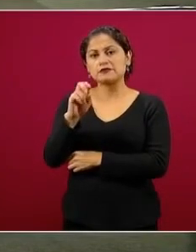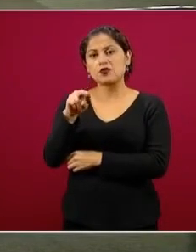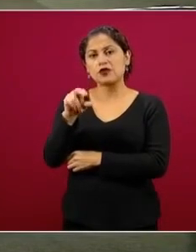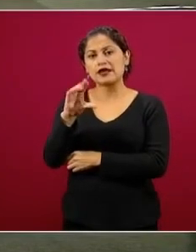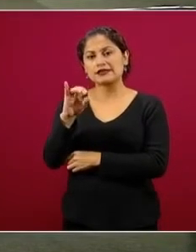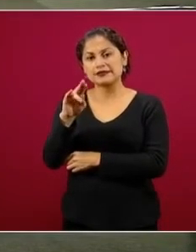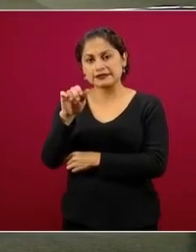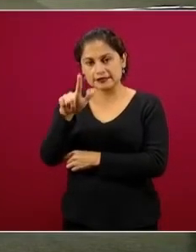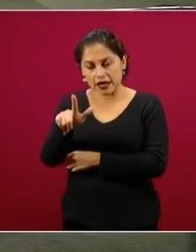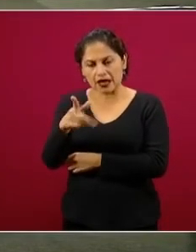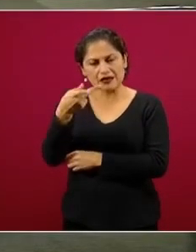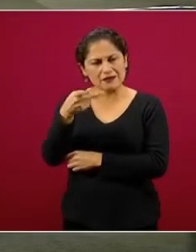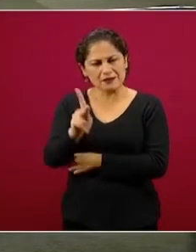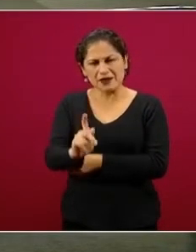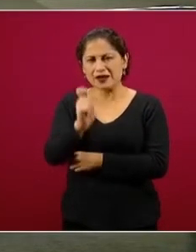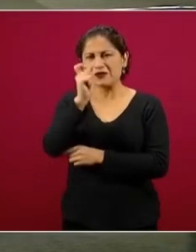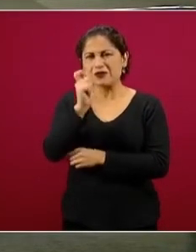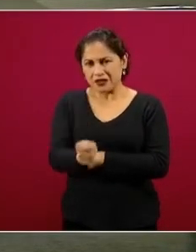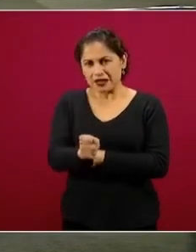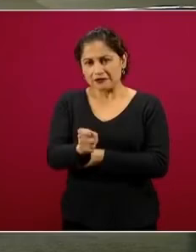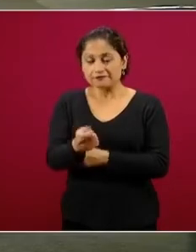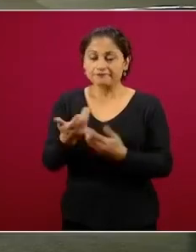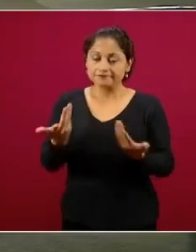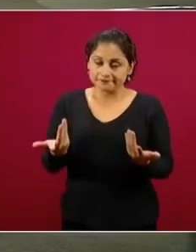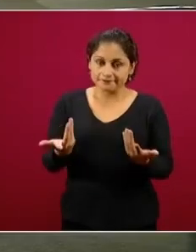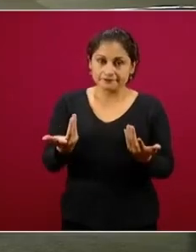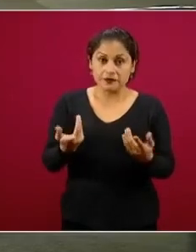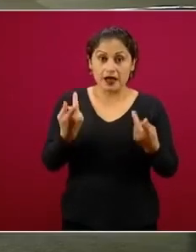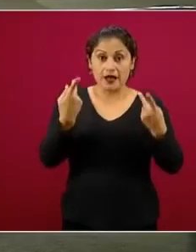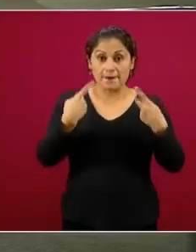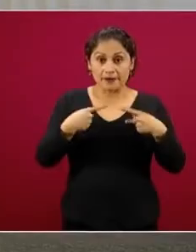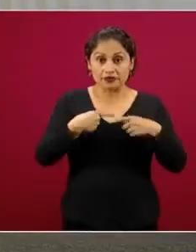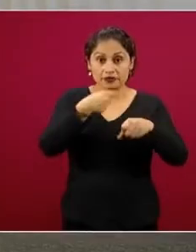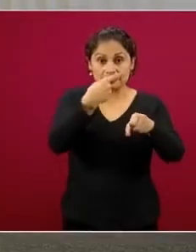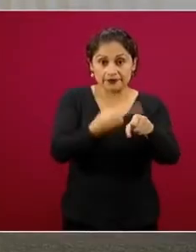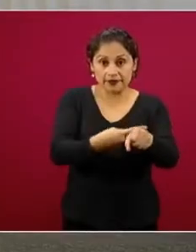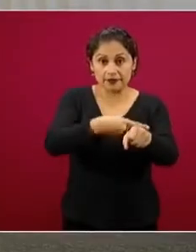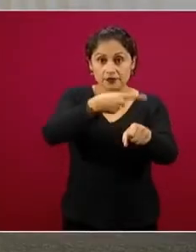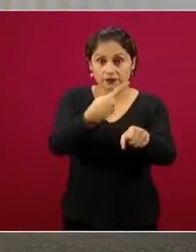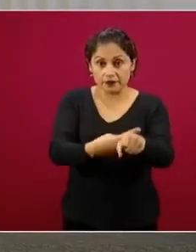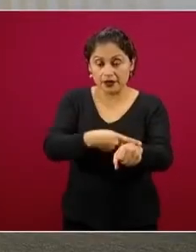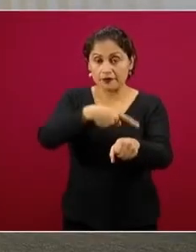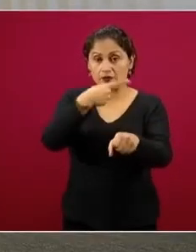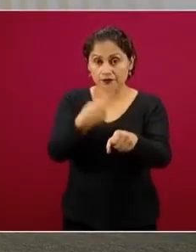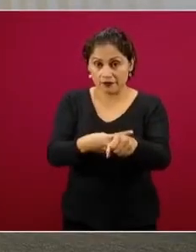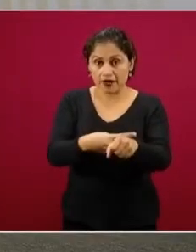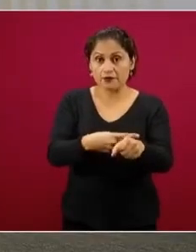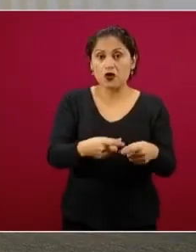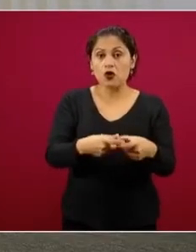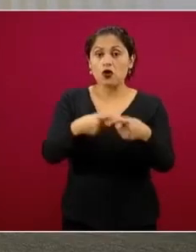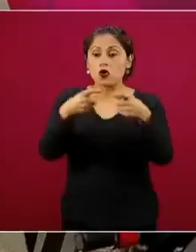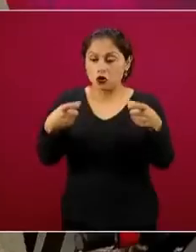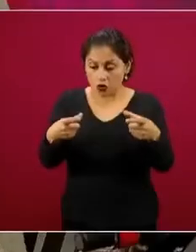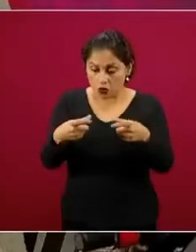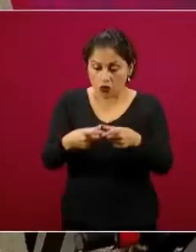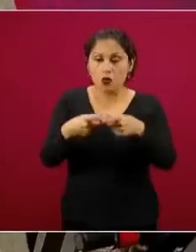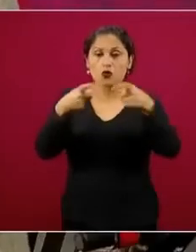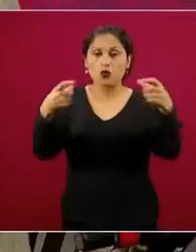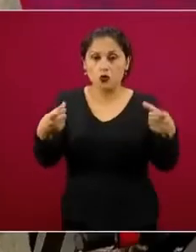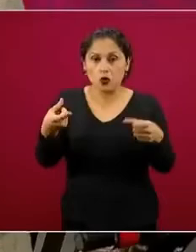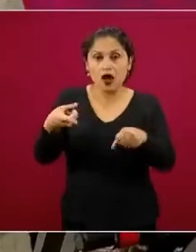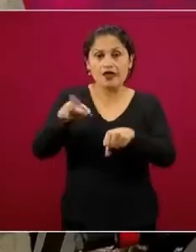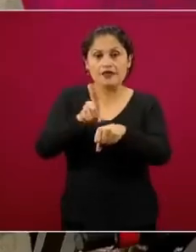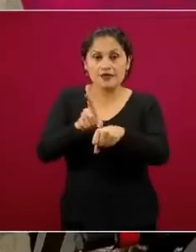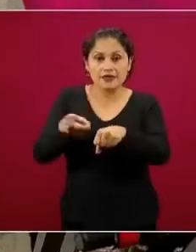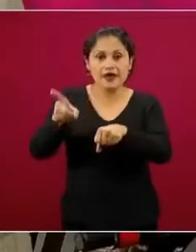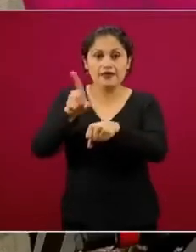el número de casos que se presentan al día siguiente y al día siguiente y al día siguiente es progresivamente mayor,